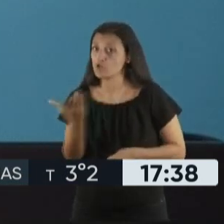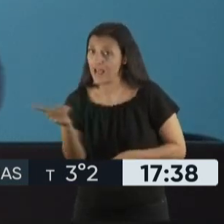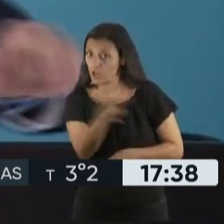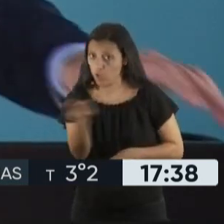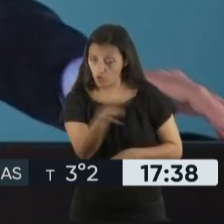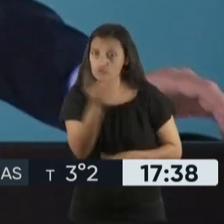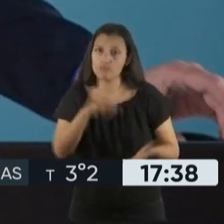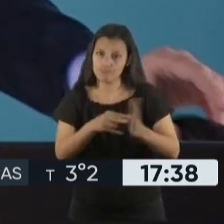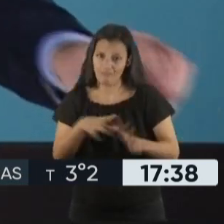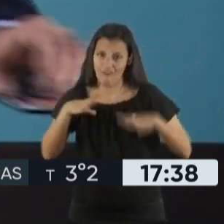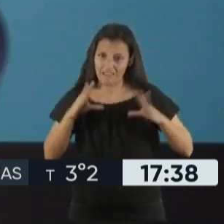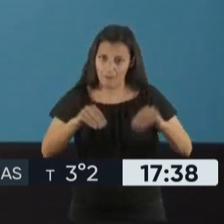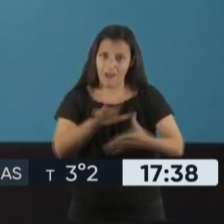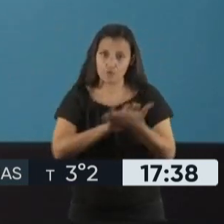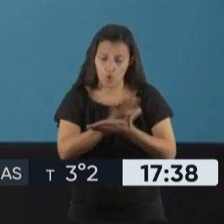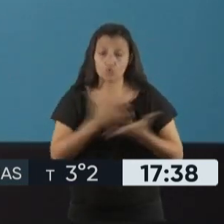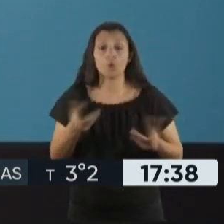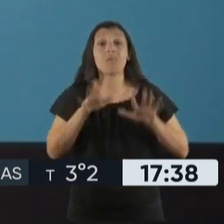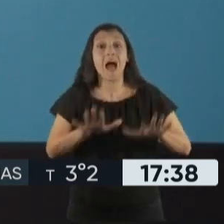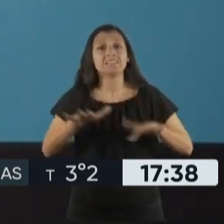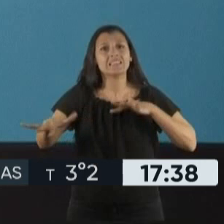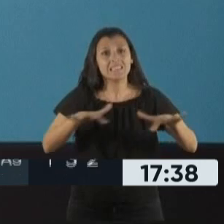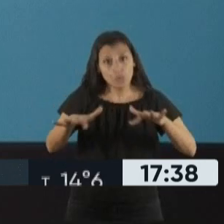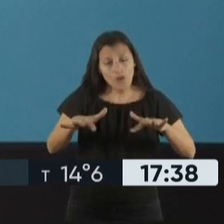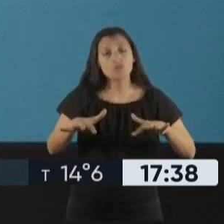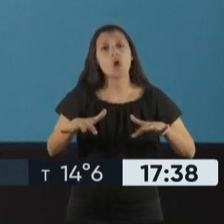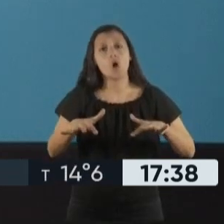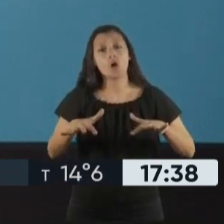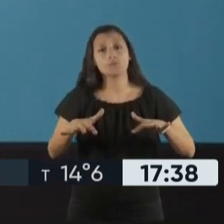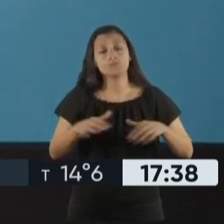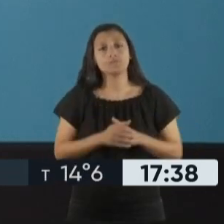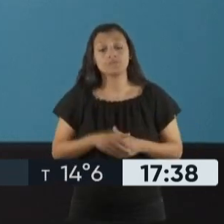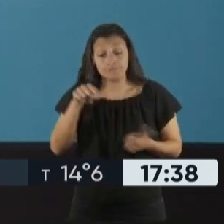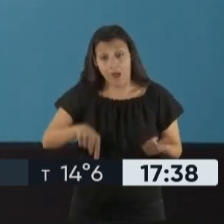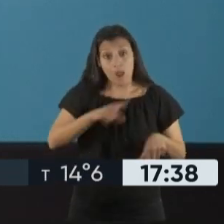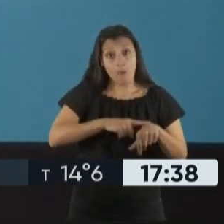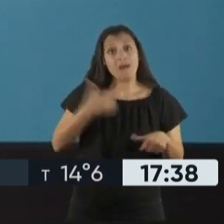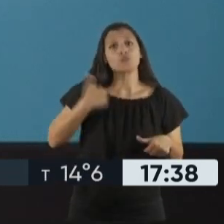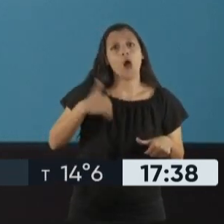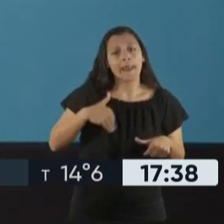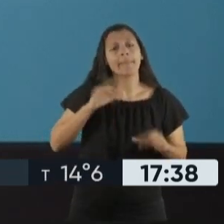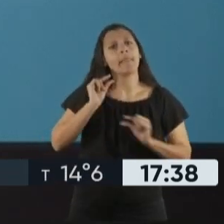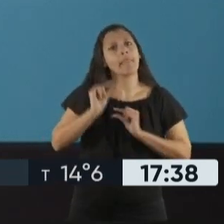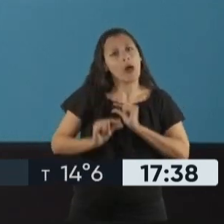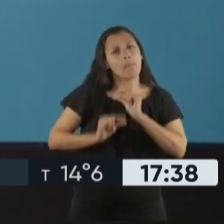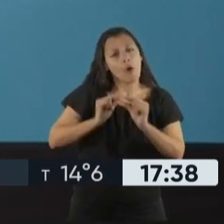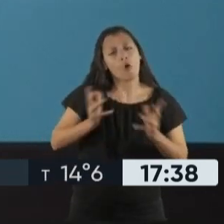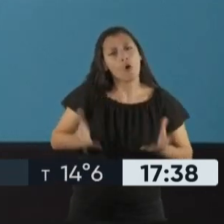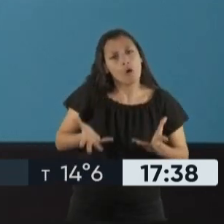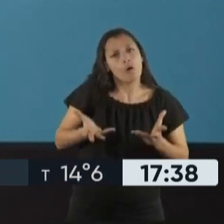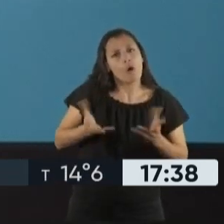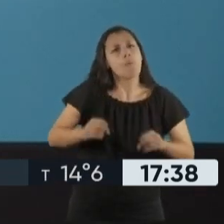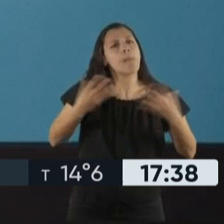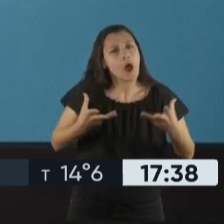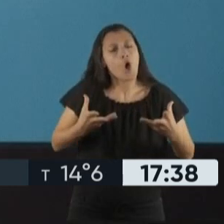social. En ese contexto, en el cual la Argentina se estaba recuperando y el mundo se estaba